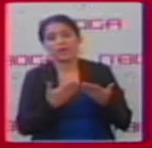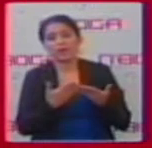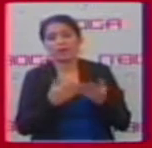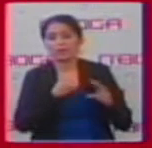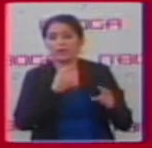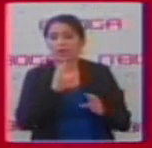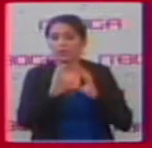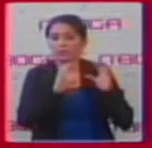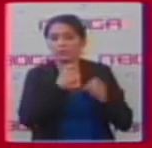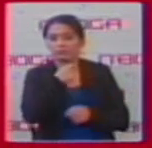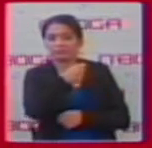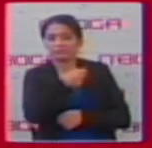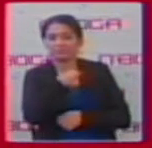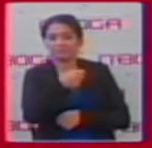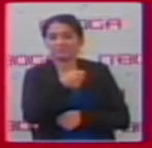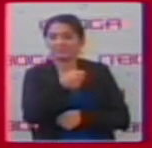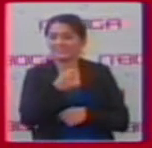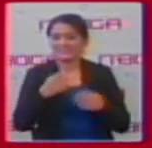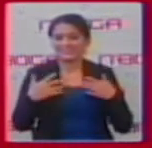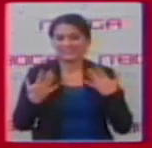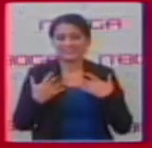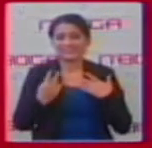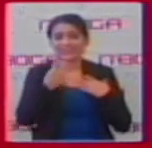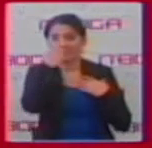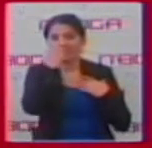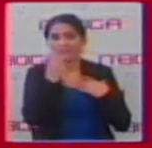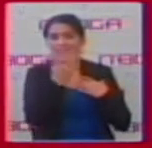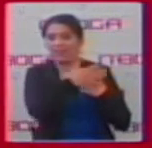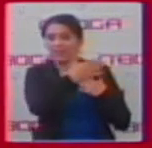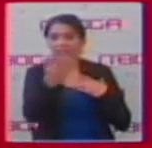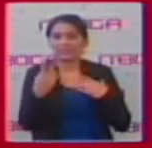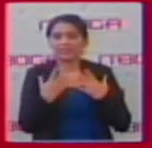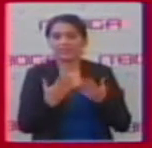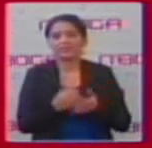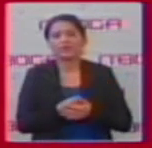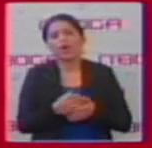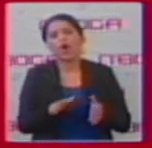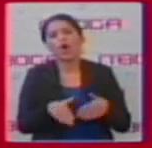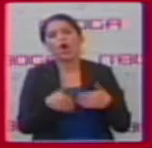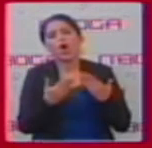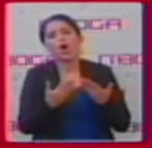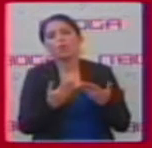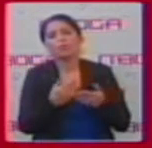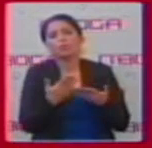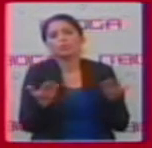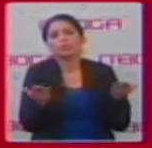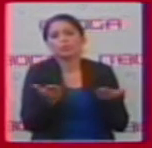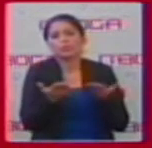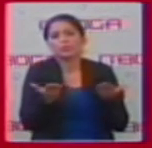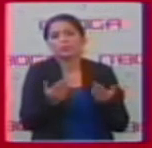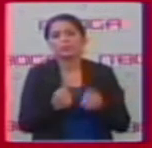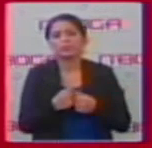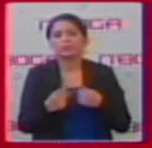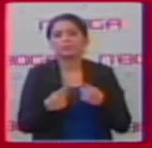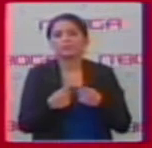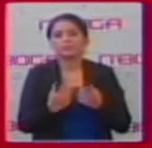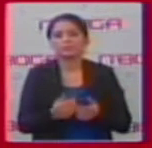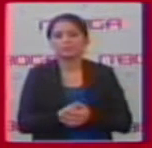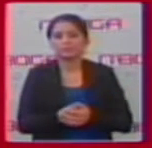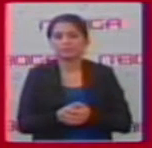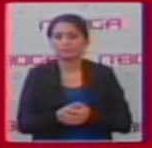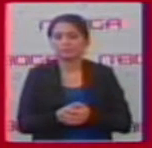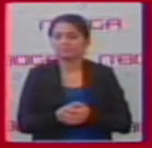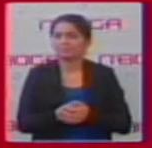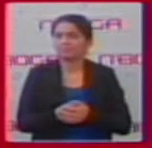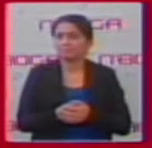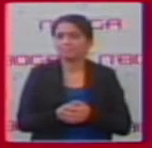qué felicidad tener un reconocimiento tan importante a nivel de país, ¿no? ¿Cuándo y dónde se llevó a cabo esta importante premiación? Bien, te cuento un